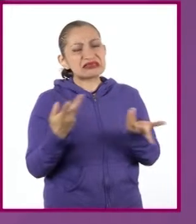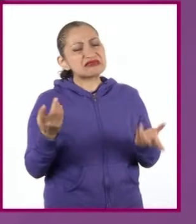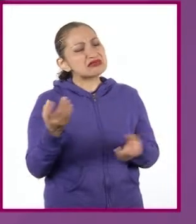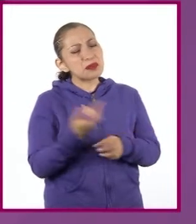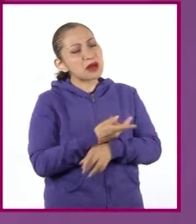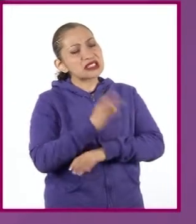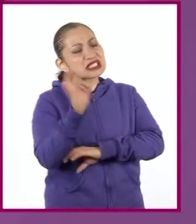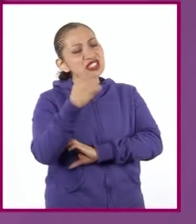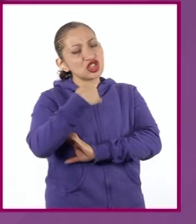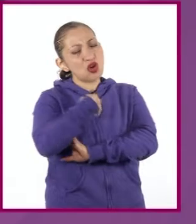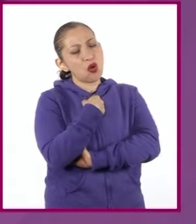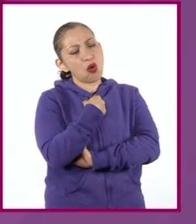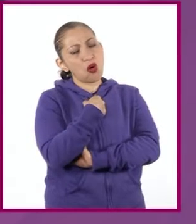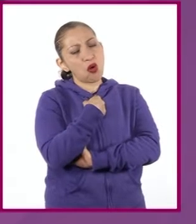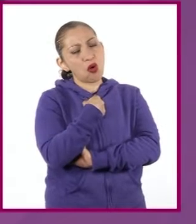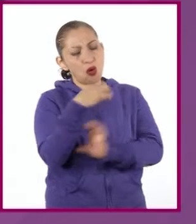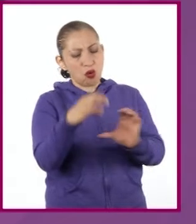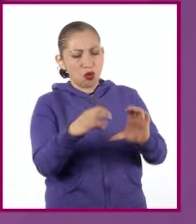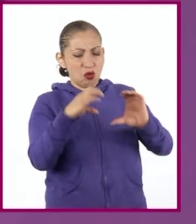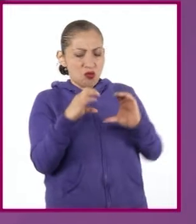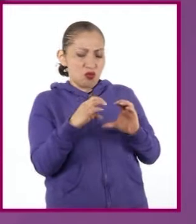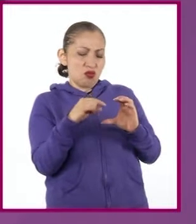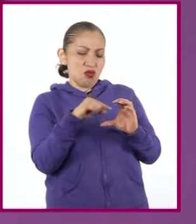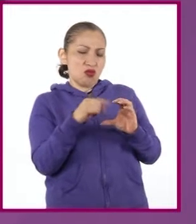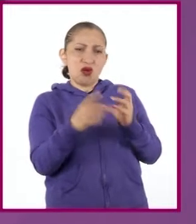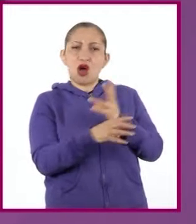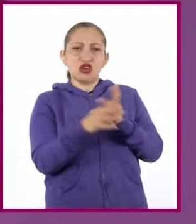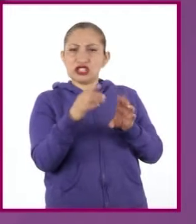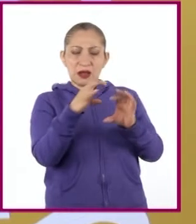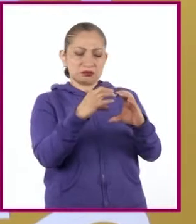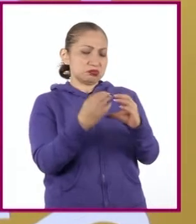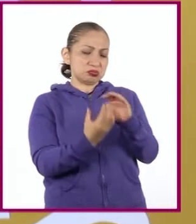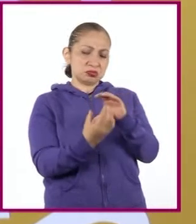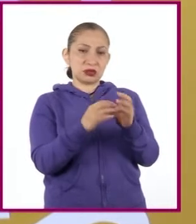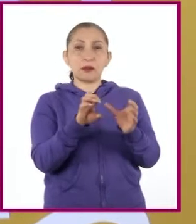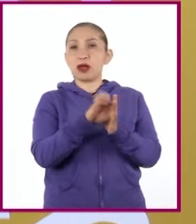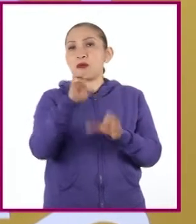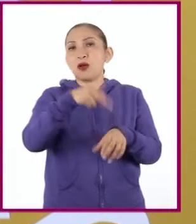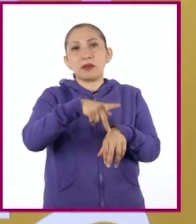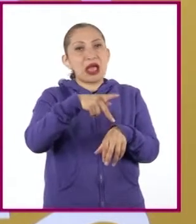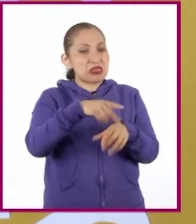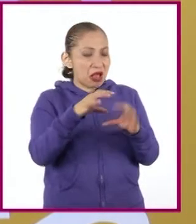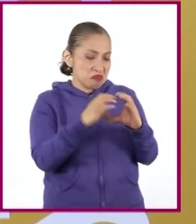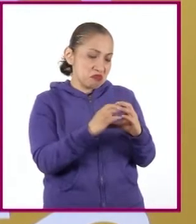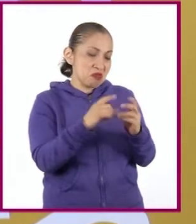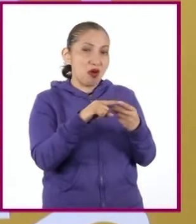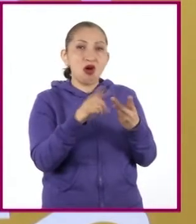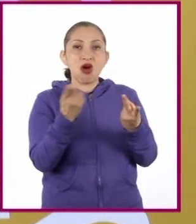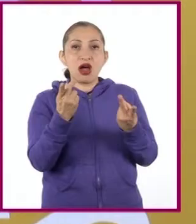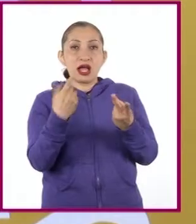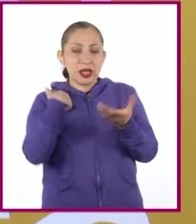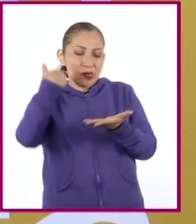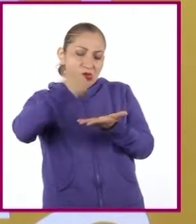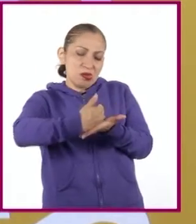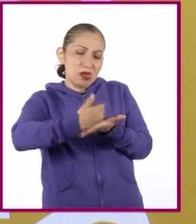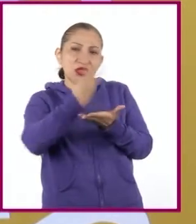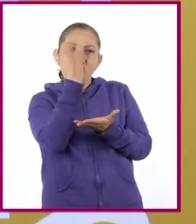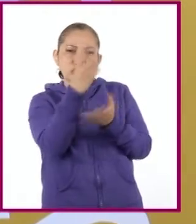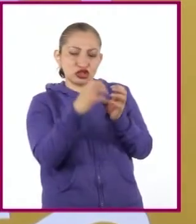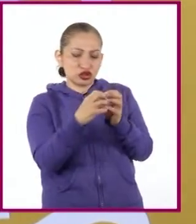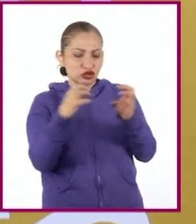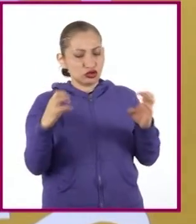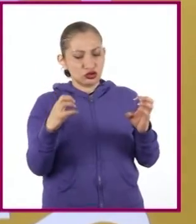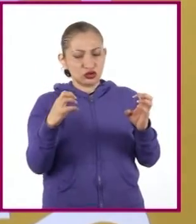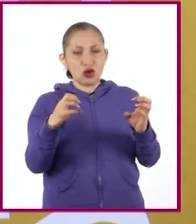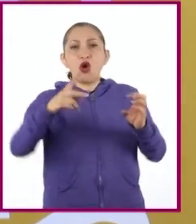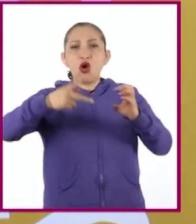pasaría si tomaban un trozo de materia, por ejemplo, una piedra, y la partían en 2 pedazos y